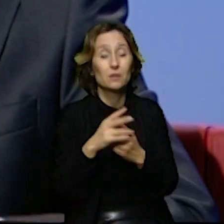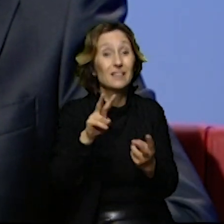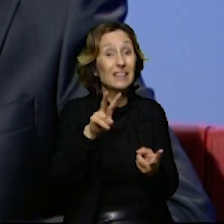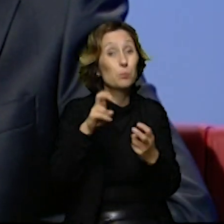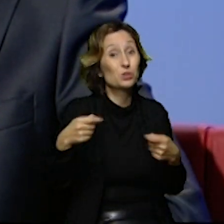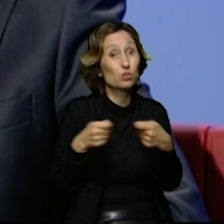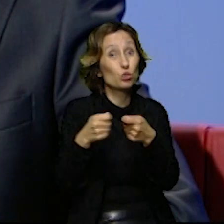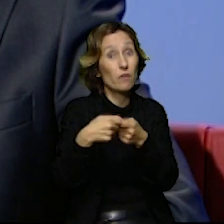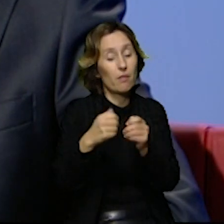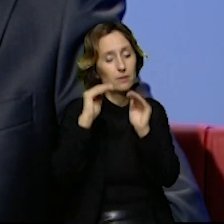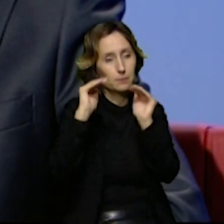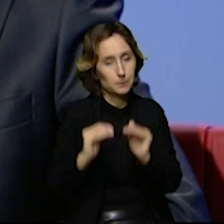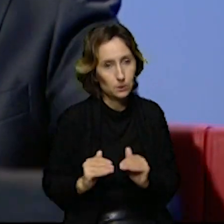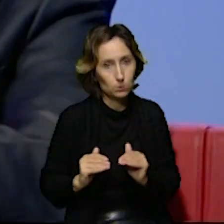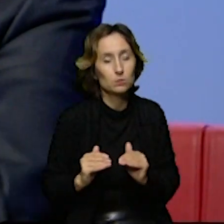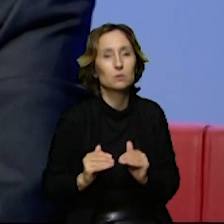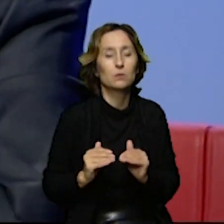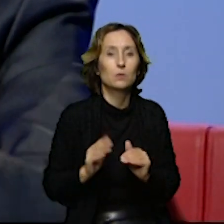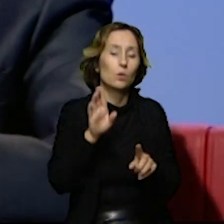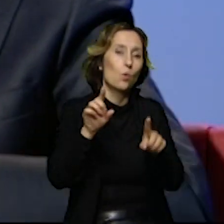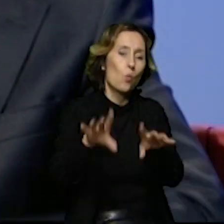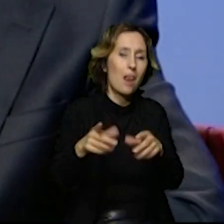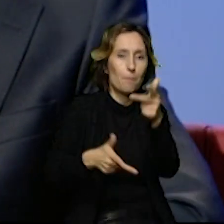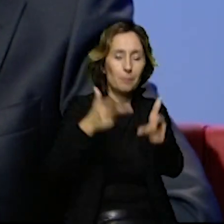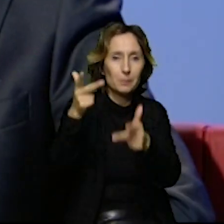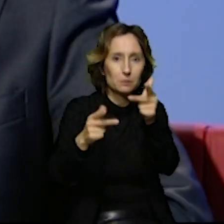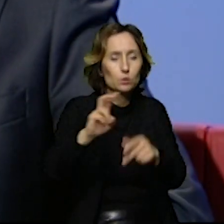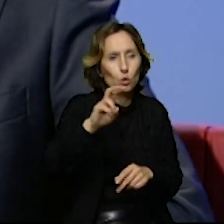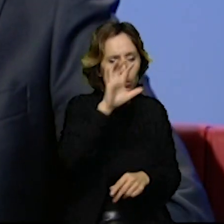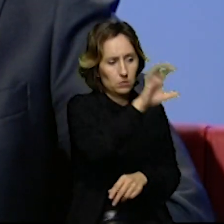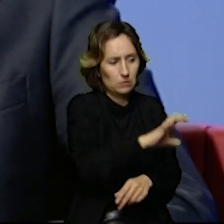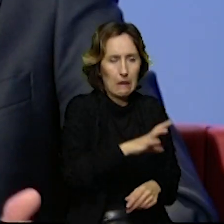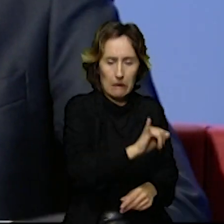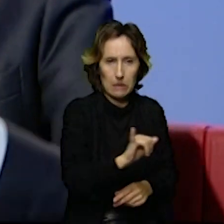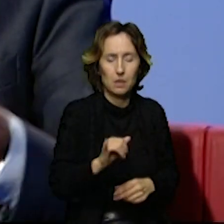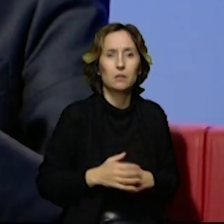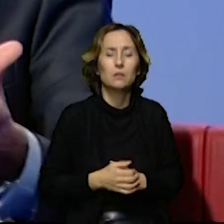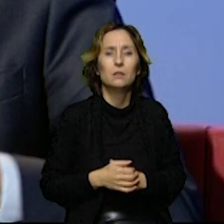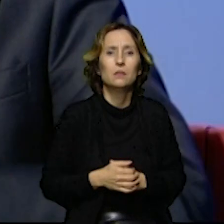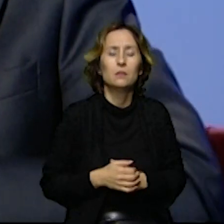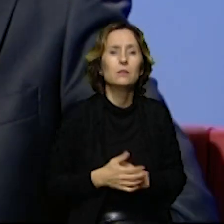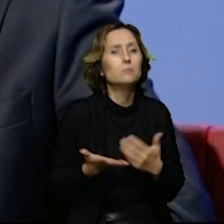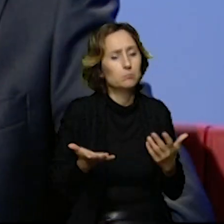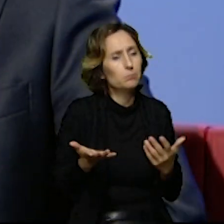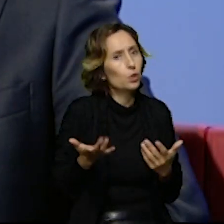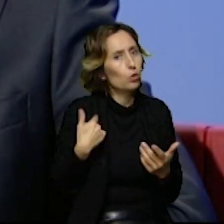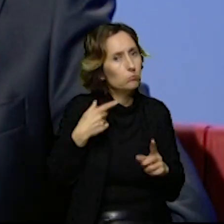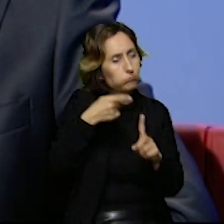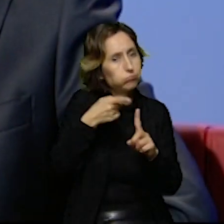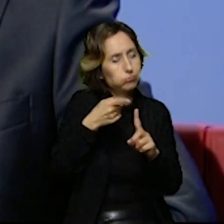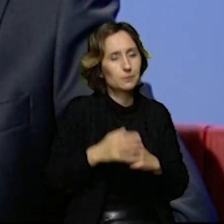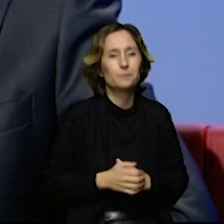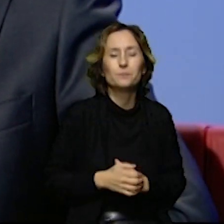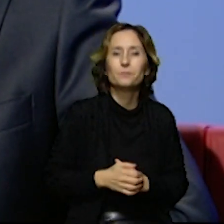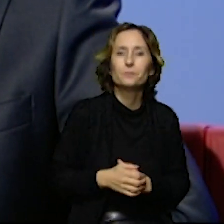impuesto de sociedades, como el País Vasco tiene, como otros lugares tienen, en fin, pero ahí estamos con eso. ¿Hay